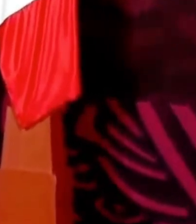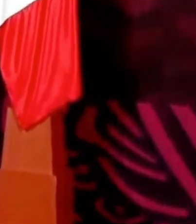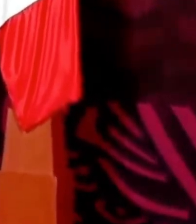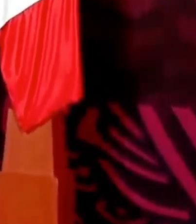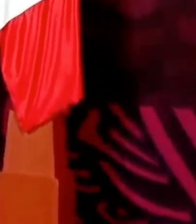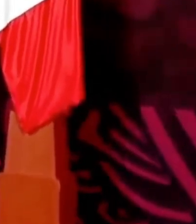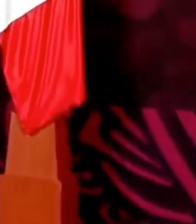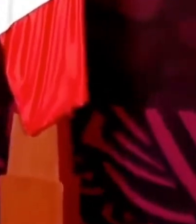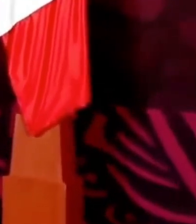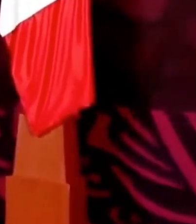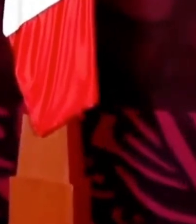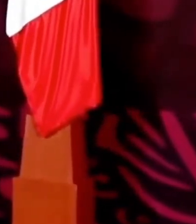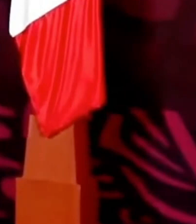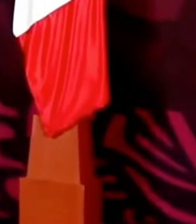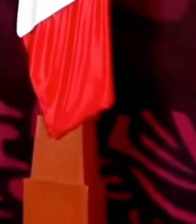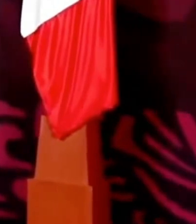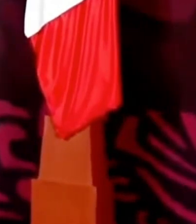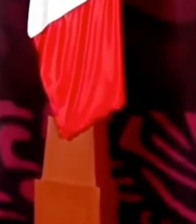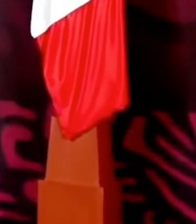de independencia